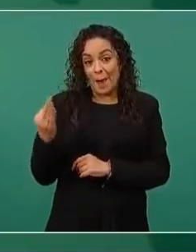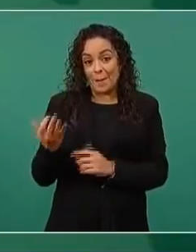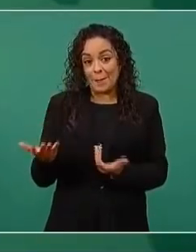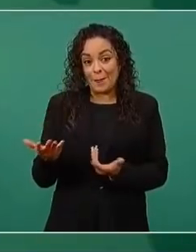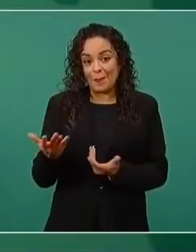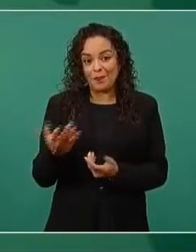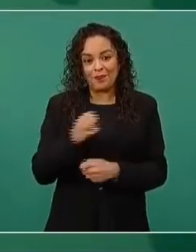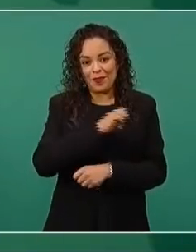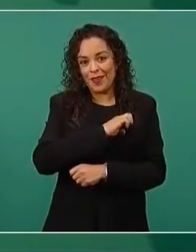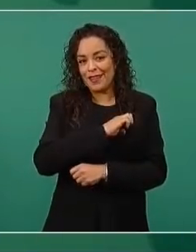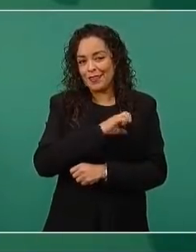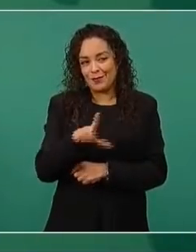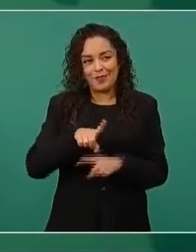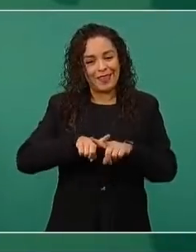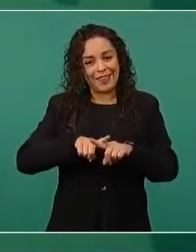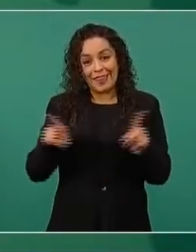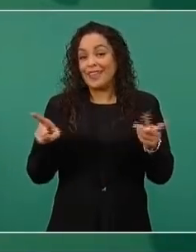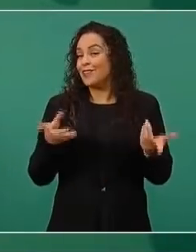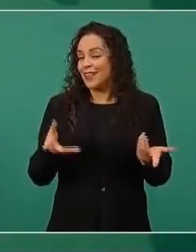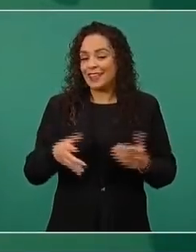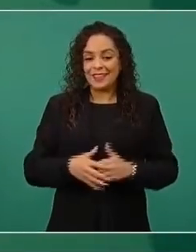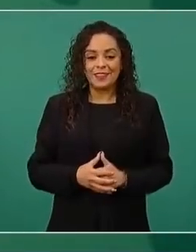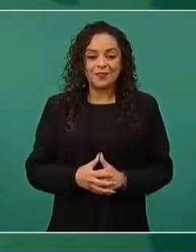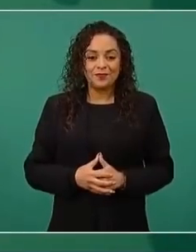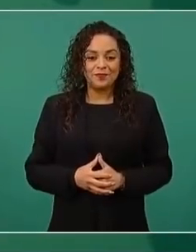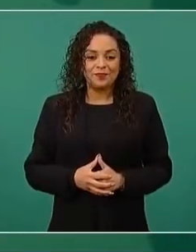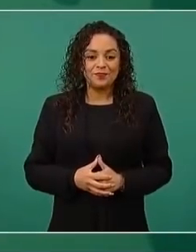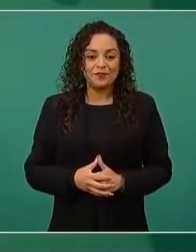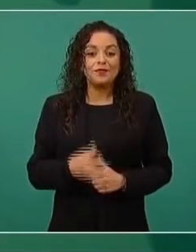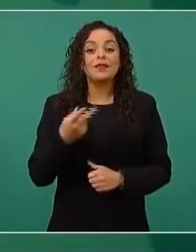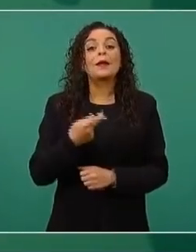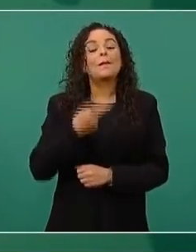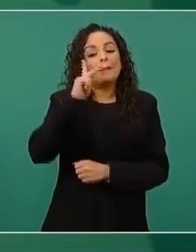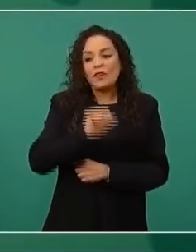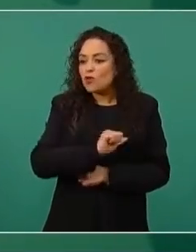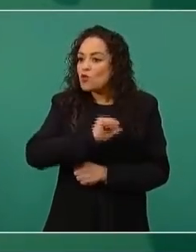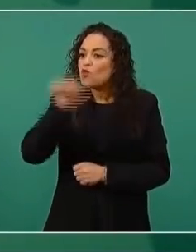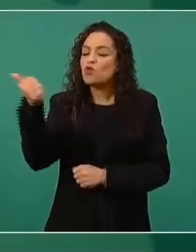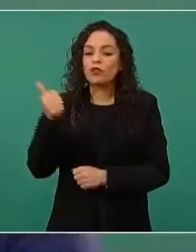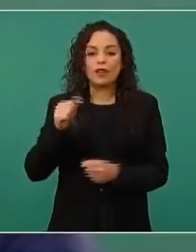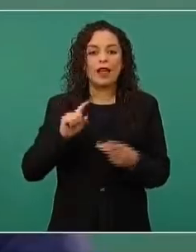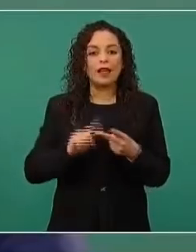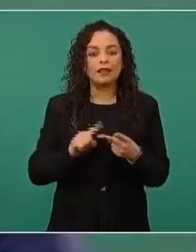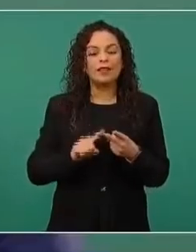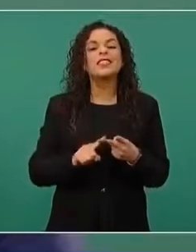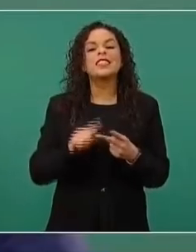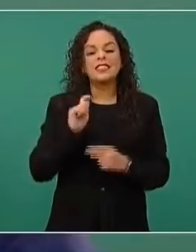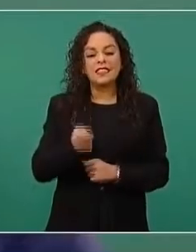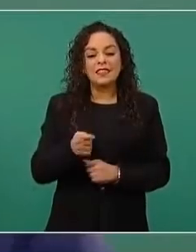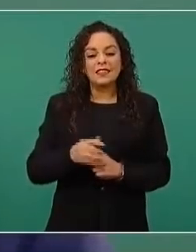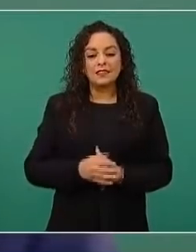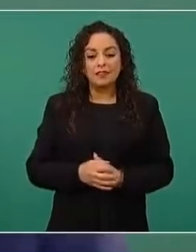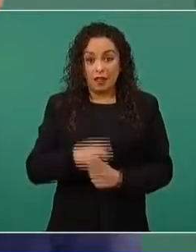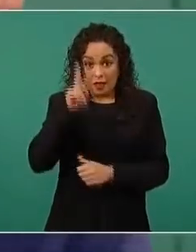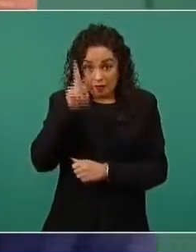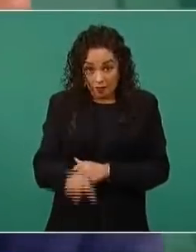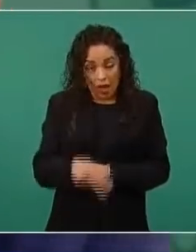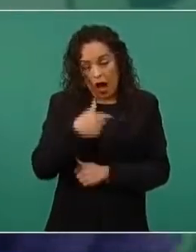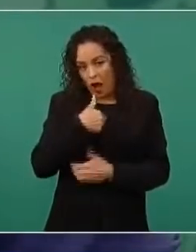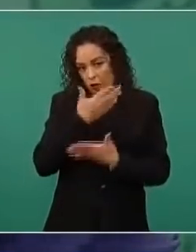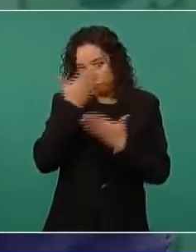especial, ¿no? Pero hay otra cosa que que no sé si sea cierta,